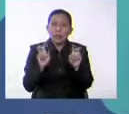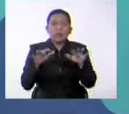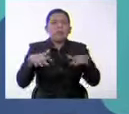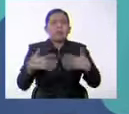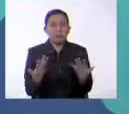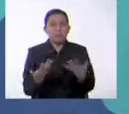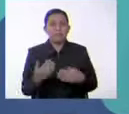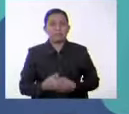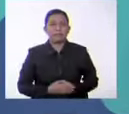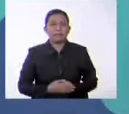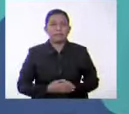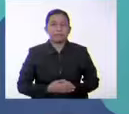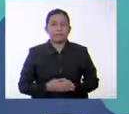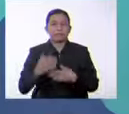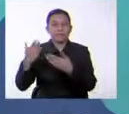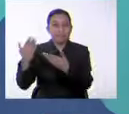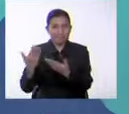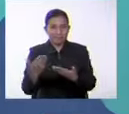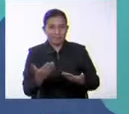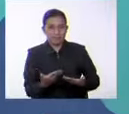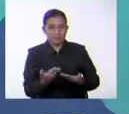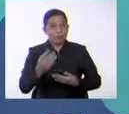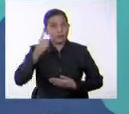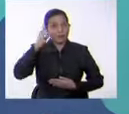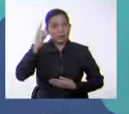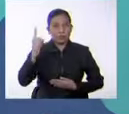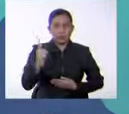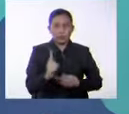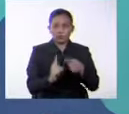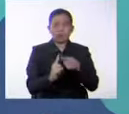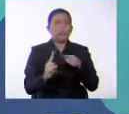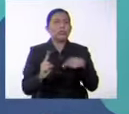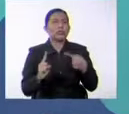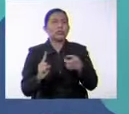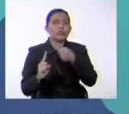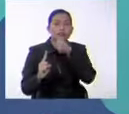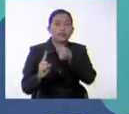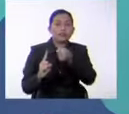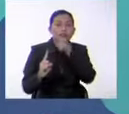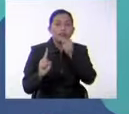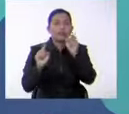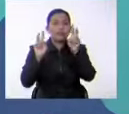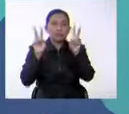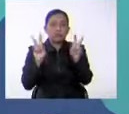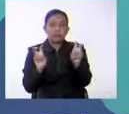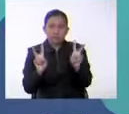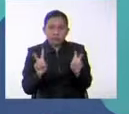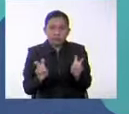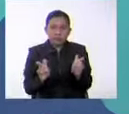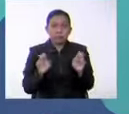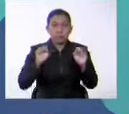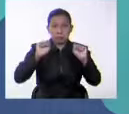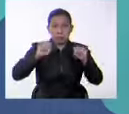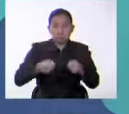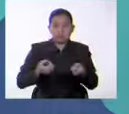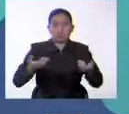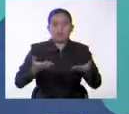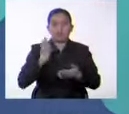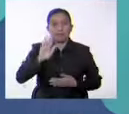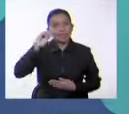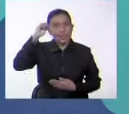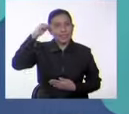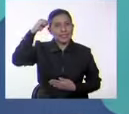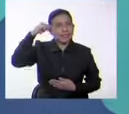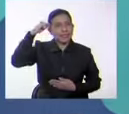temática, le vamos a dar la bienvenida a nuestra maestra que siempre nos informa y nos da el contenido para que nosotros podamos llegar a hacer ese análisis de